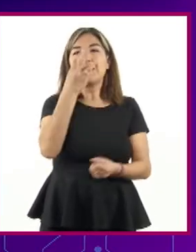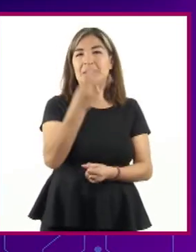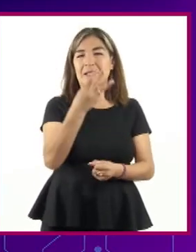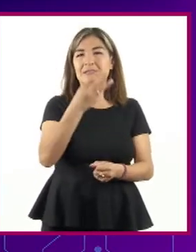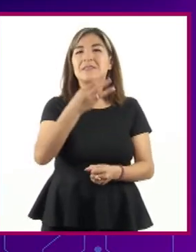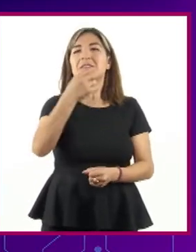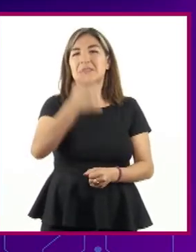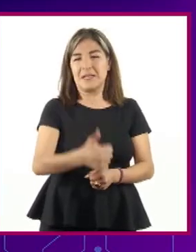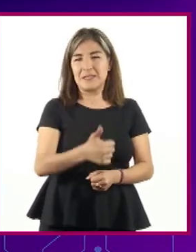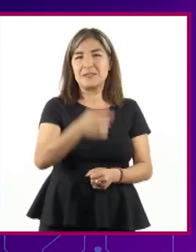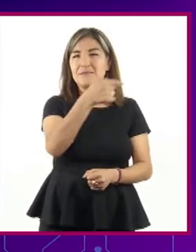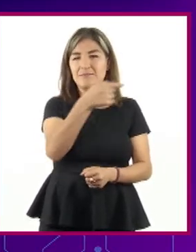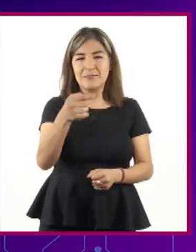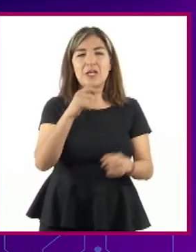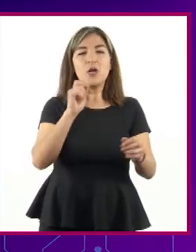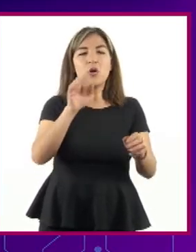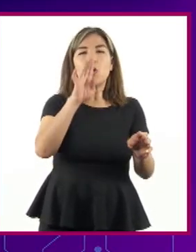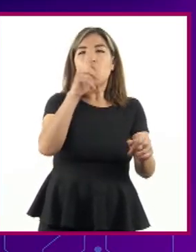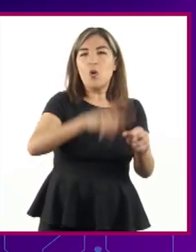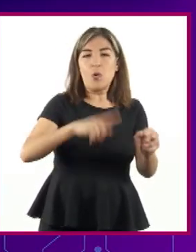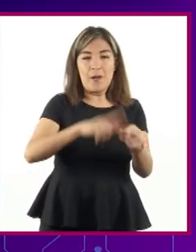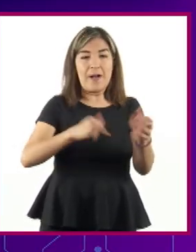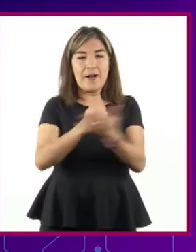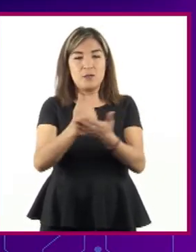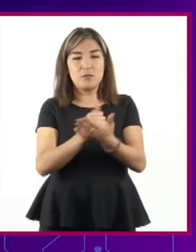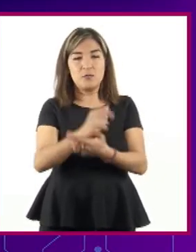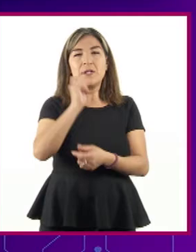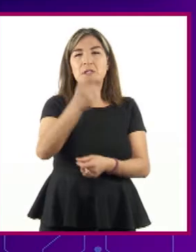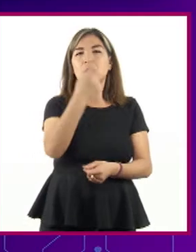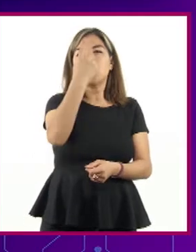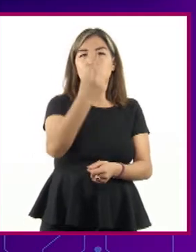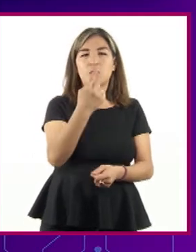sextos, sombreamos de color azul la segunda vara